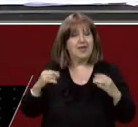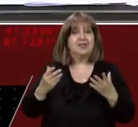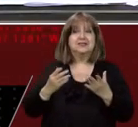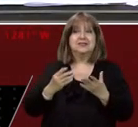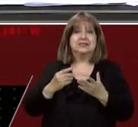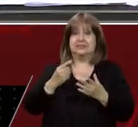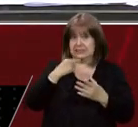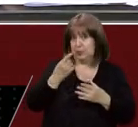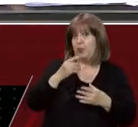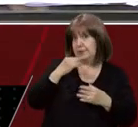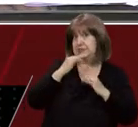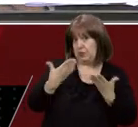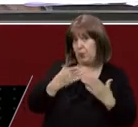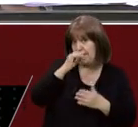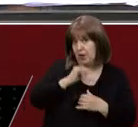que se pueda contar?